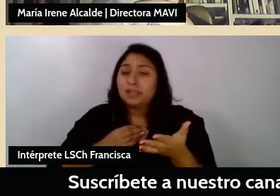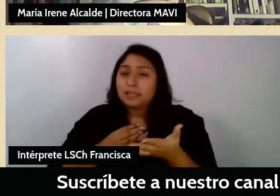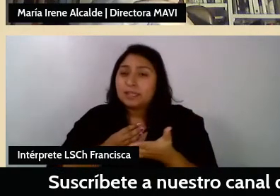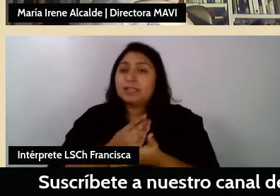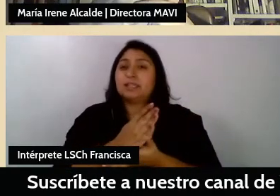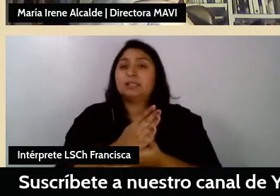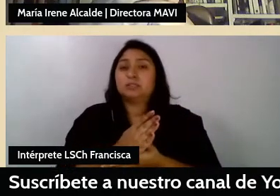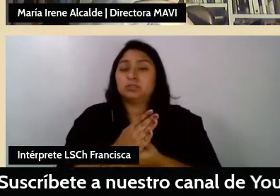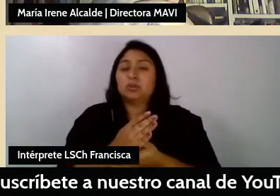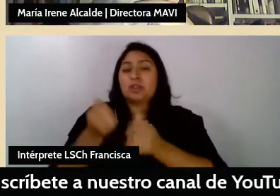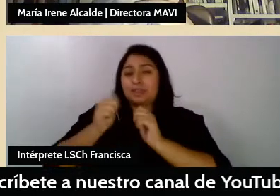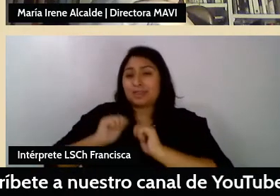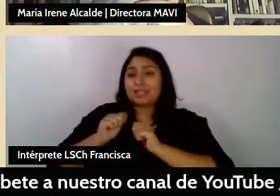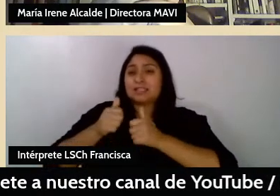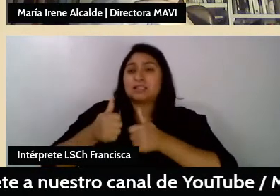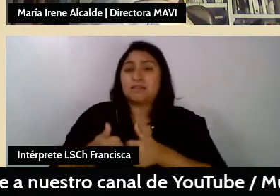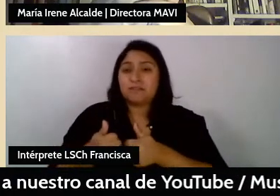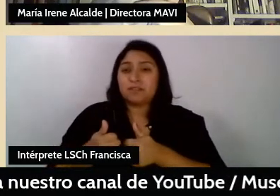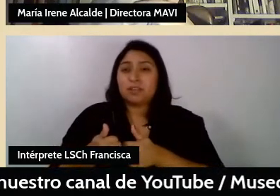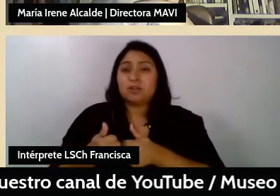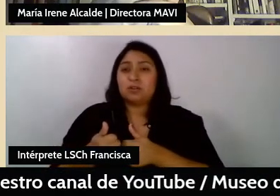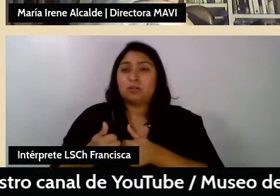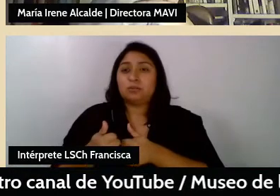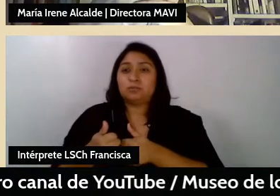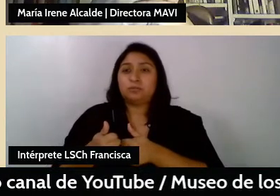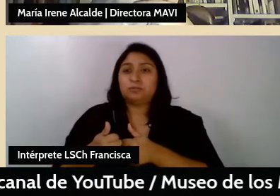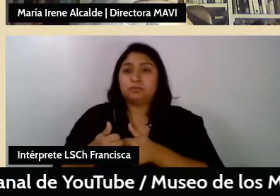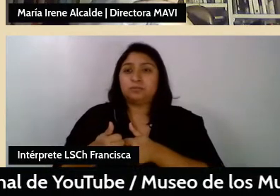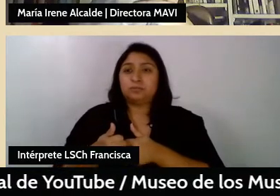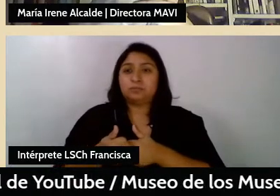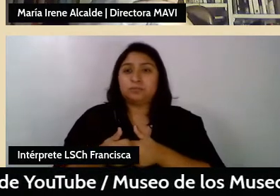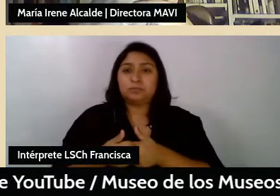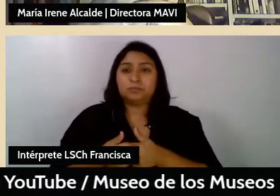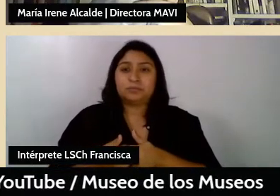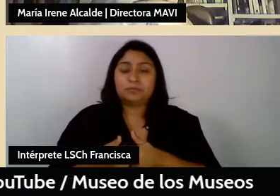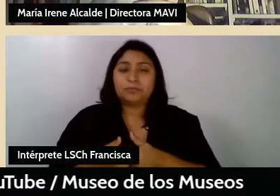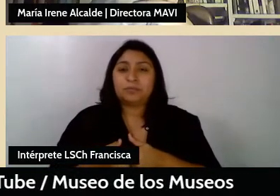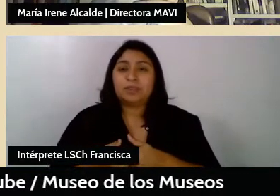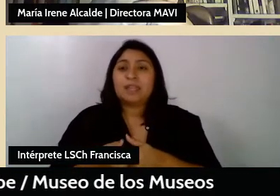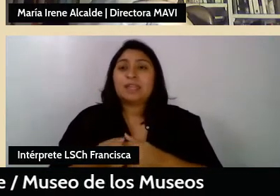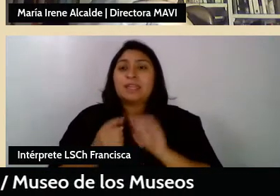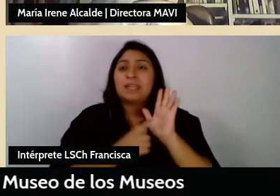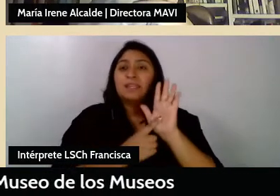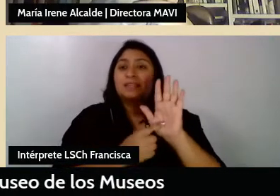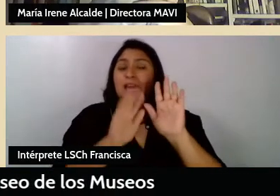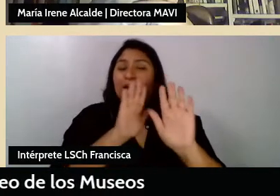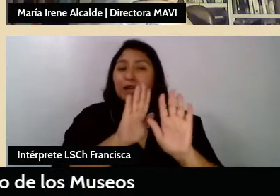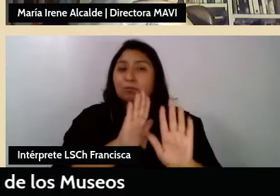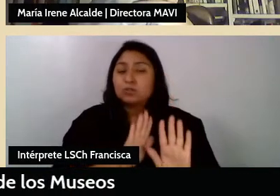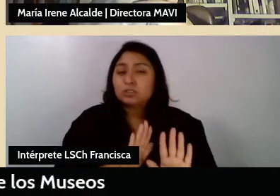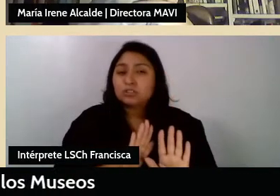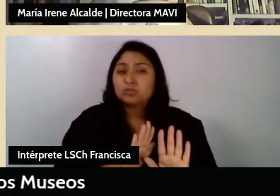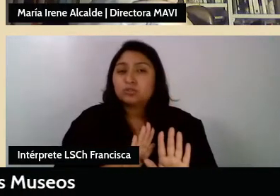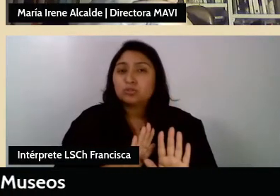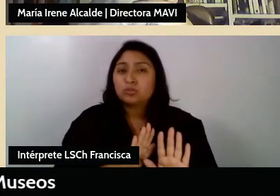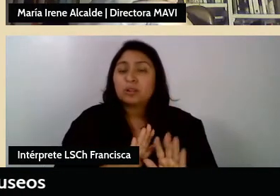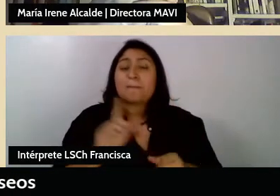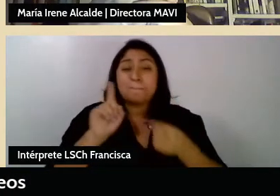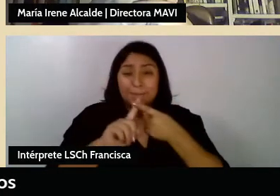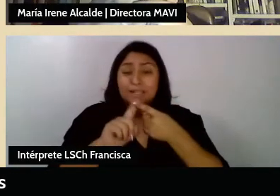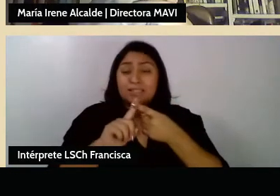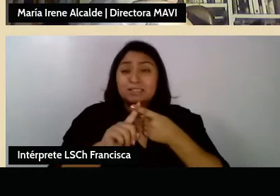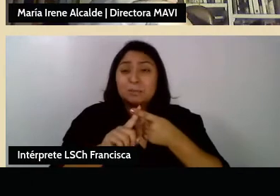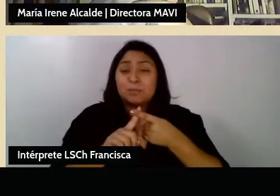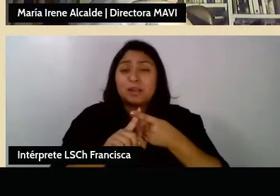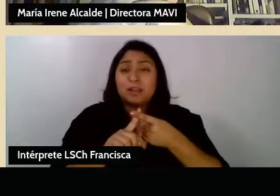bastante cansador. Y esta exposición, participar de esta exposición, llegó en un